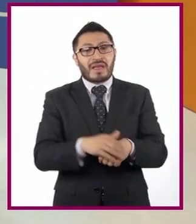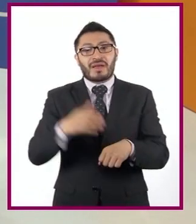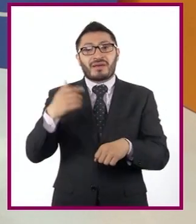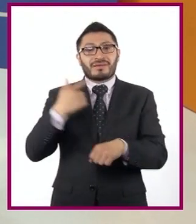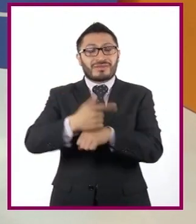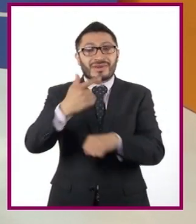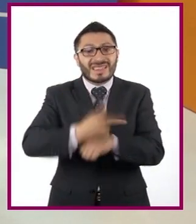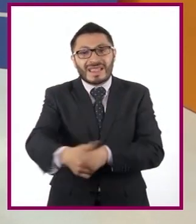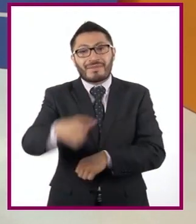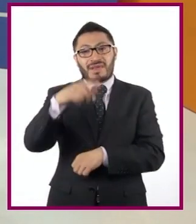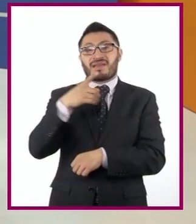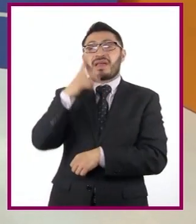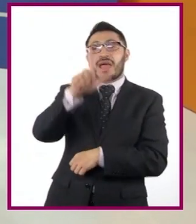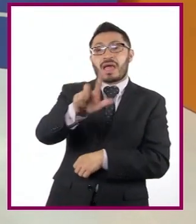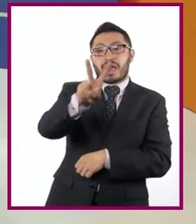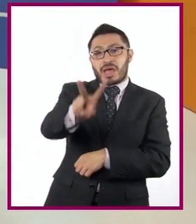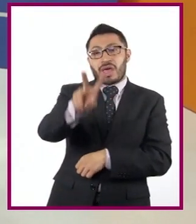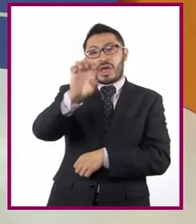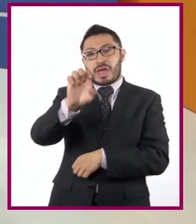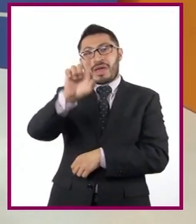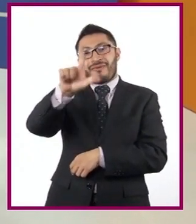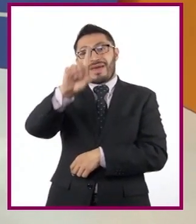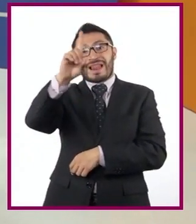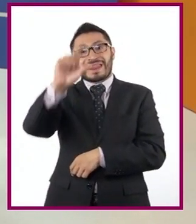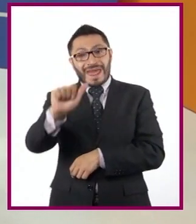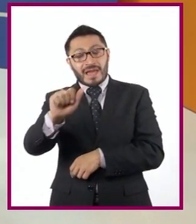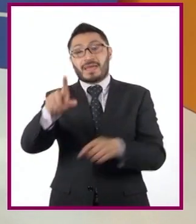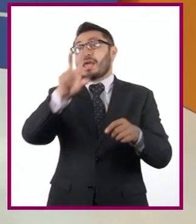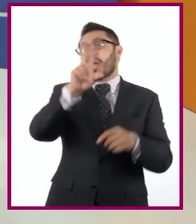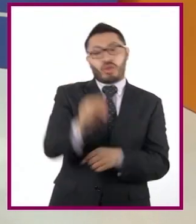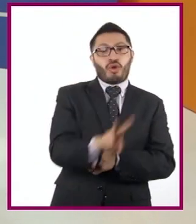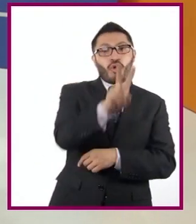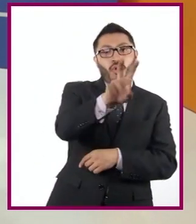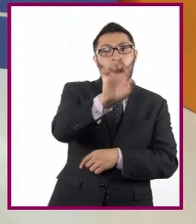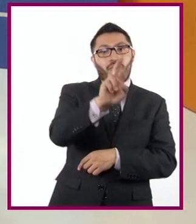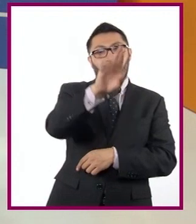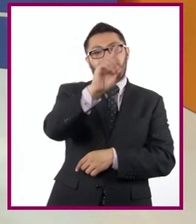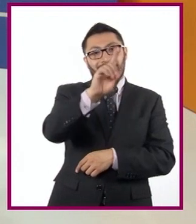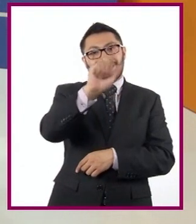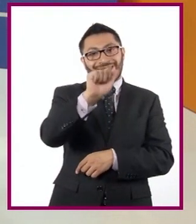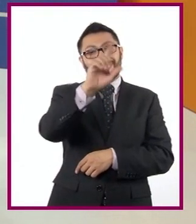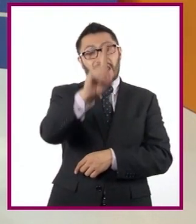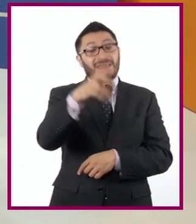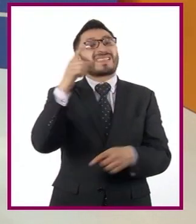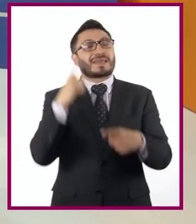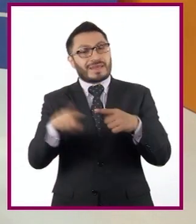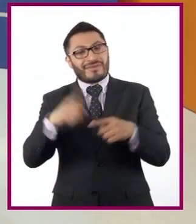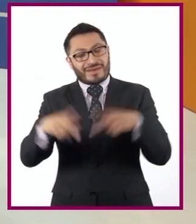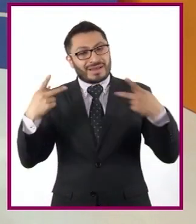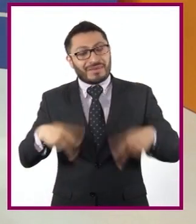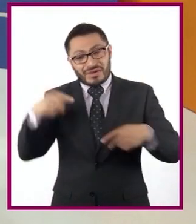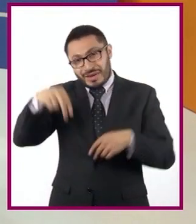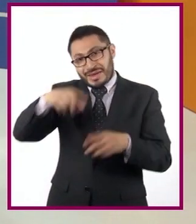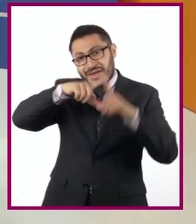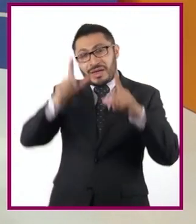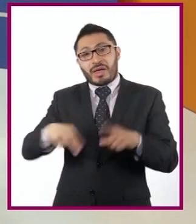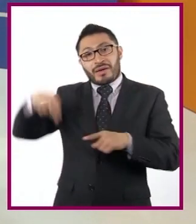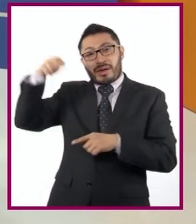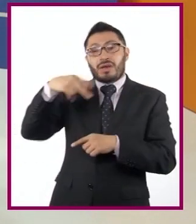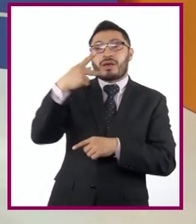que dice ¿verdad? En lugar de verdad. Y unos amigos del norte de México que dicen pues un en lugar de